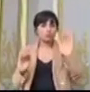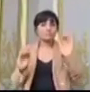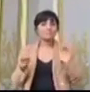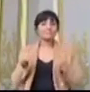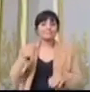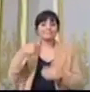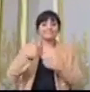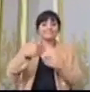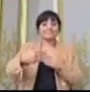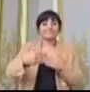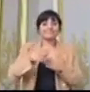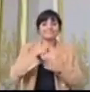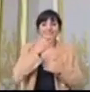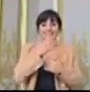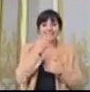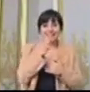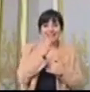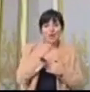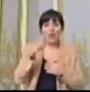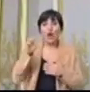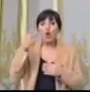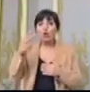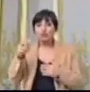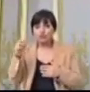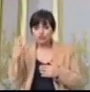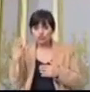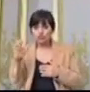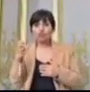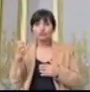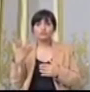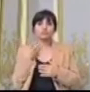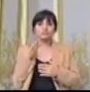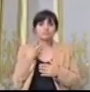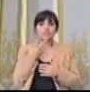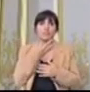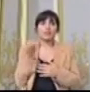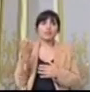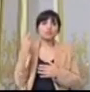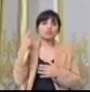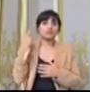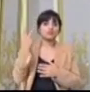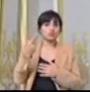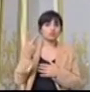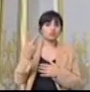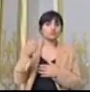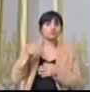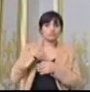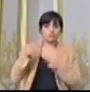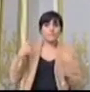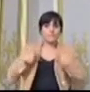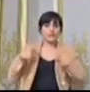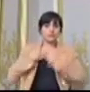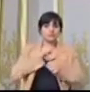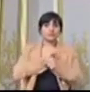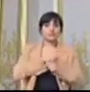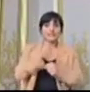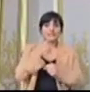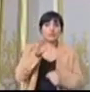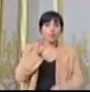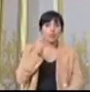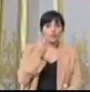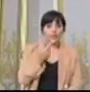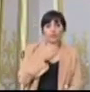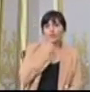clases, al 28 de enero, hemos tenido 302 casos, 142 de